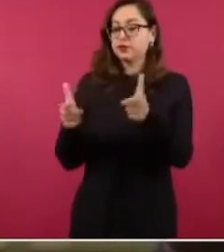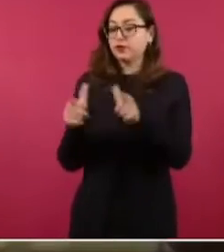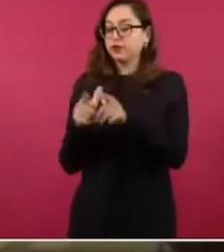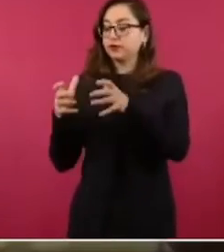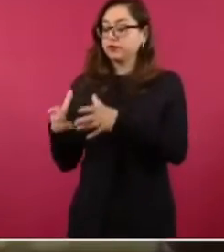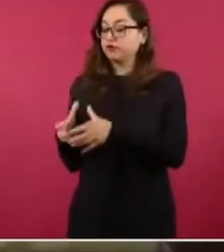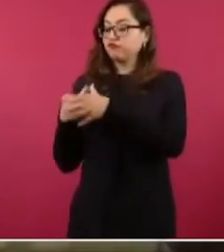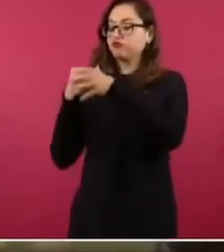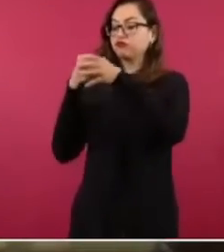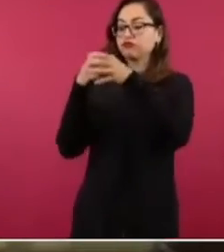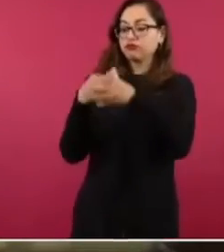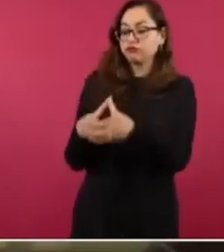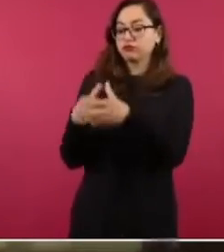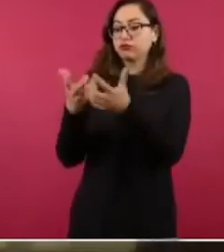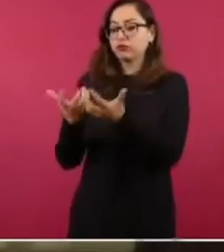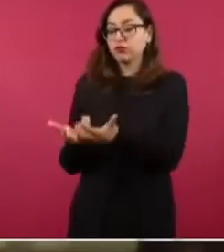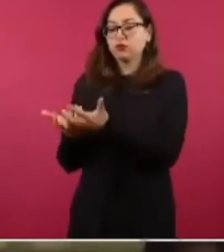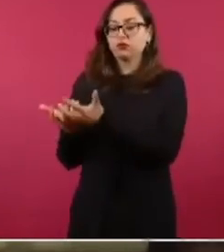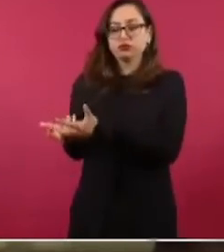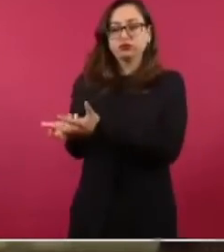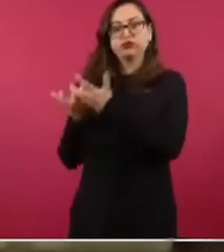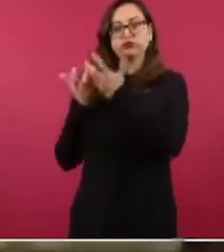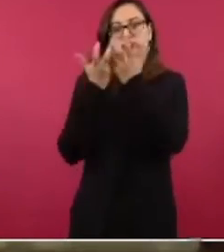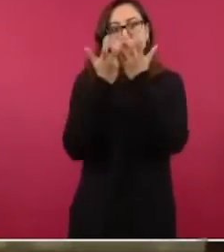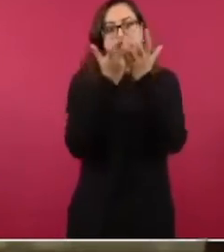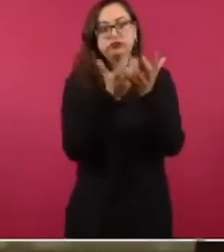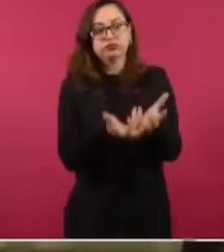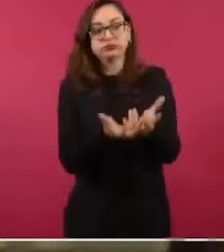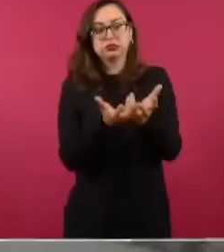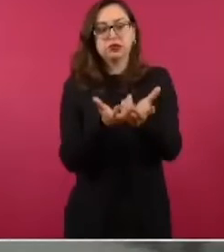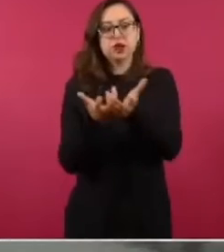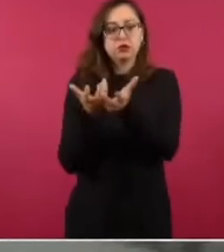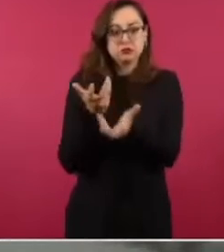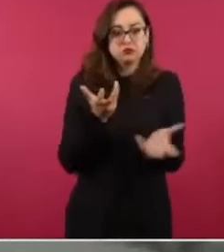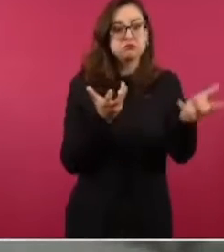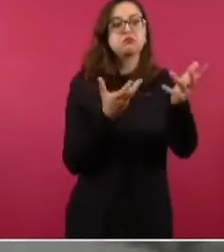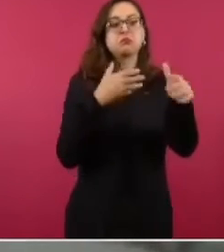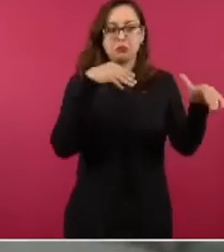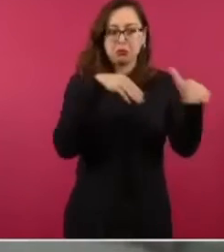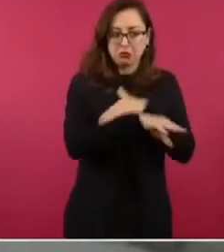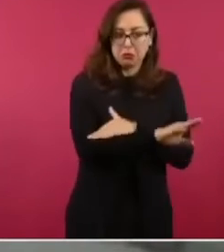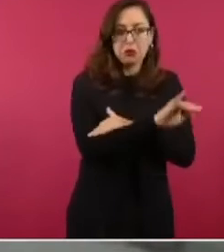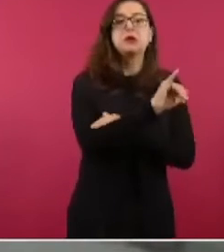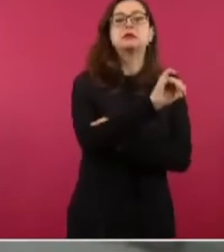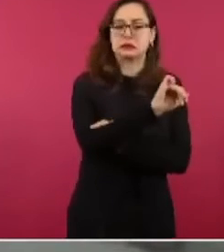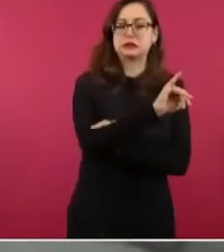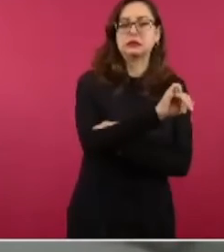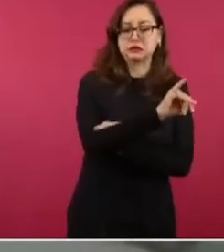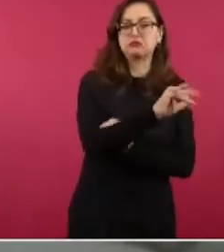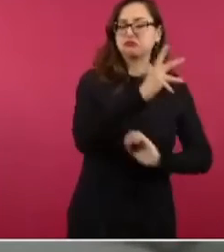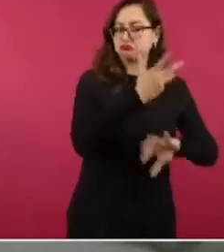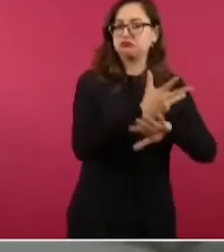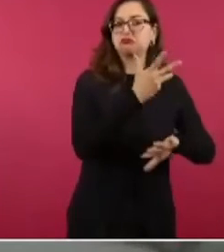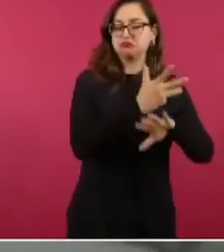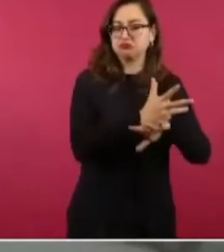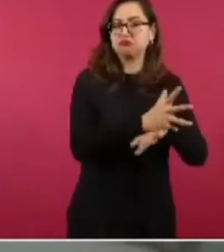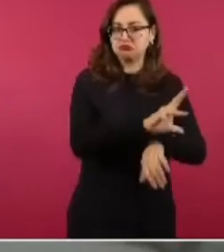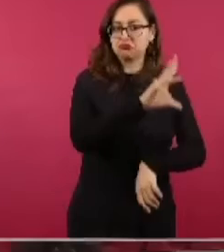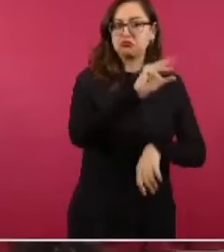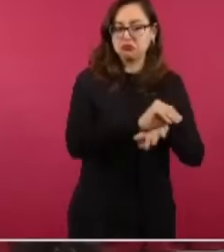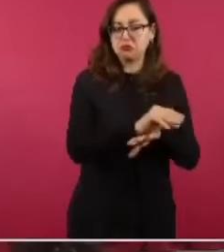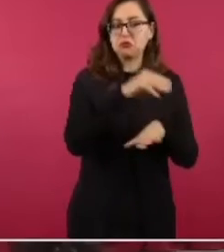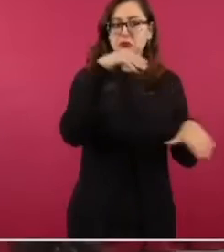algunas estaban en Nueva York, en otras partes en Estados Unidos. Entonces fue una decisión en ese momento en el que todavía no les